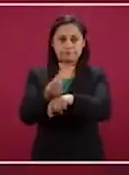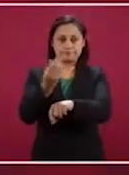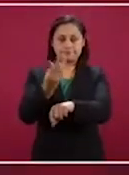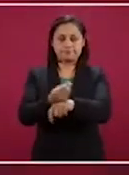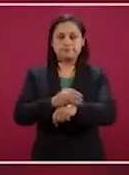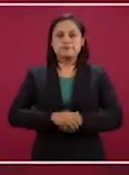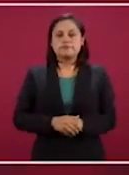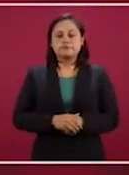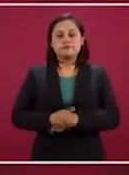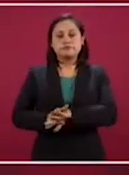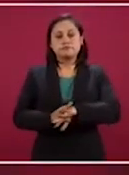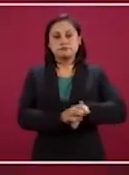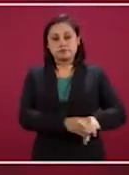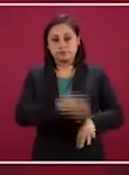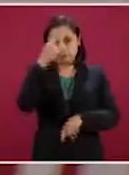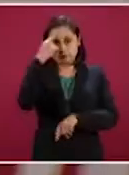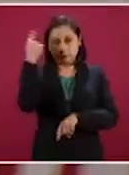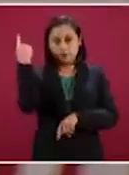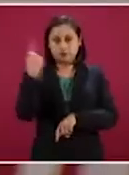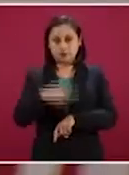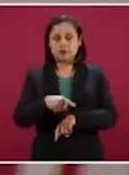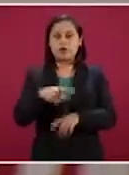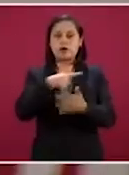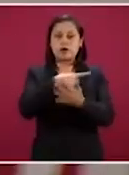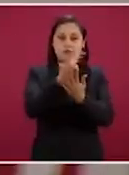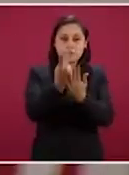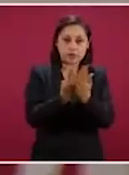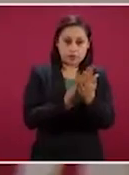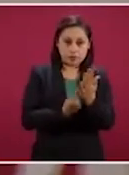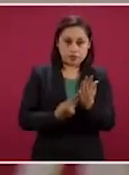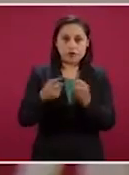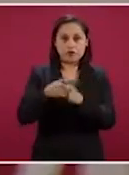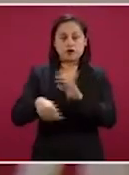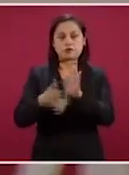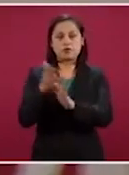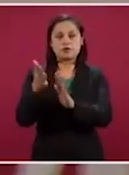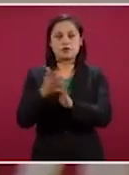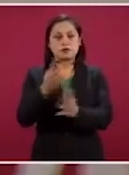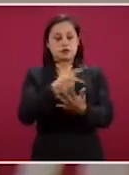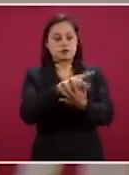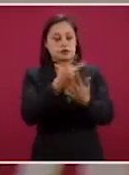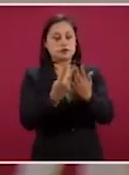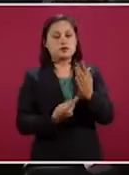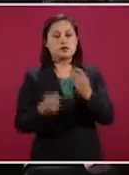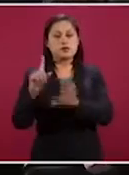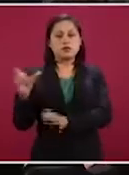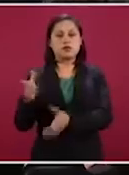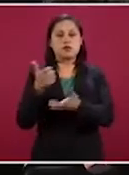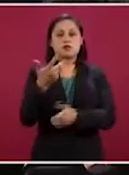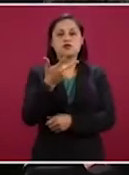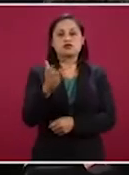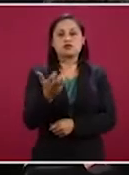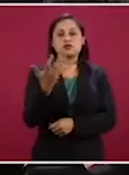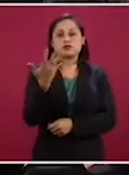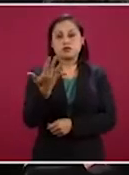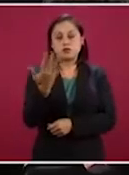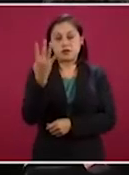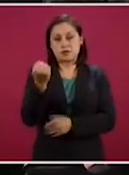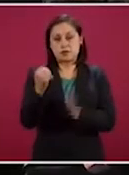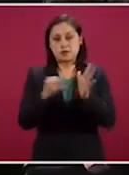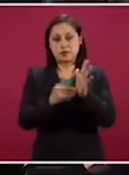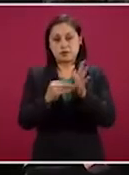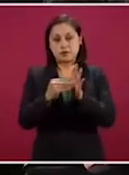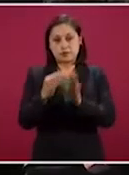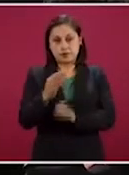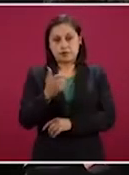el crecimiento y estos programas, que son 859 mil millones de pesos, disponemos no solo